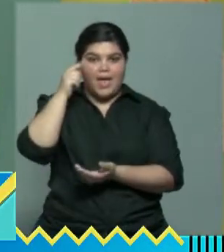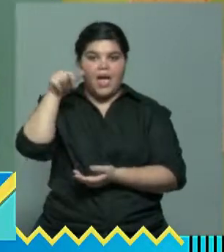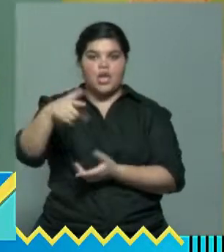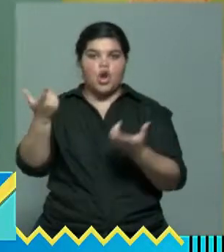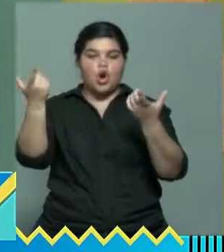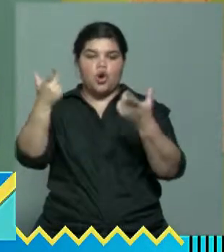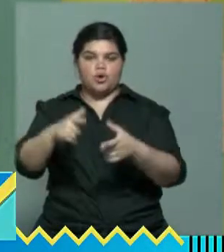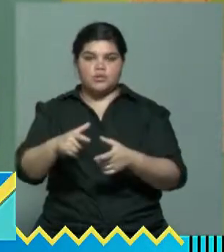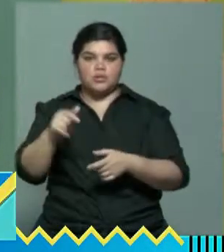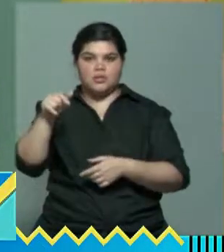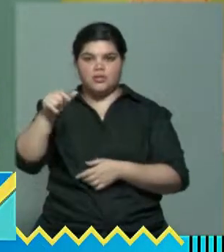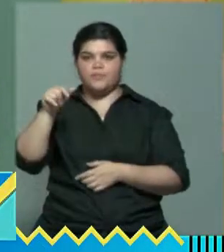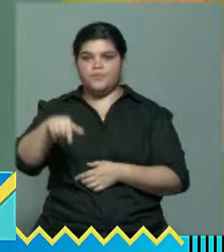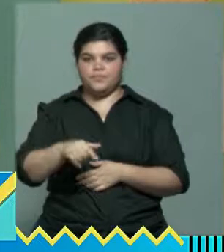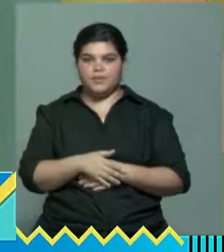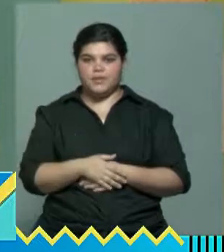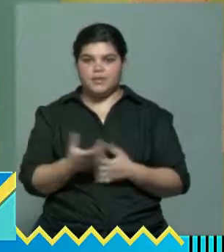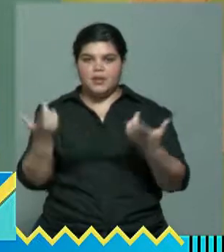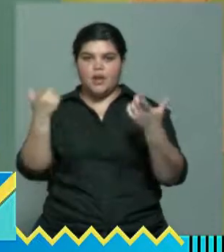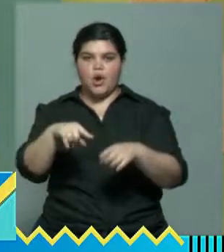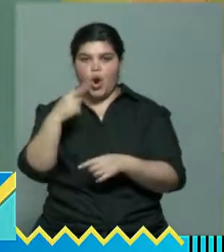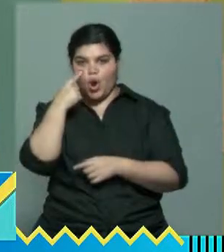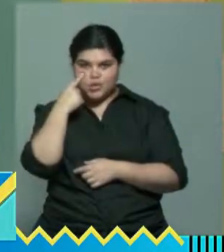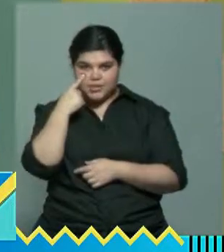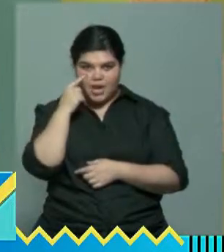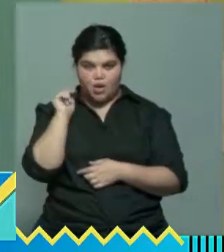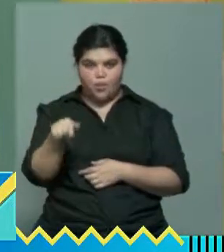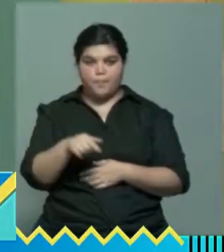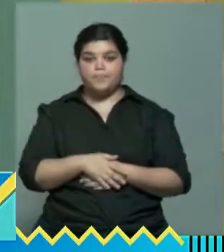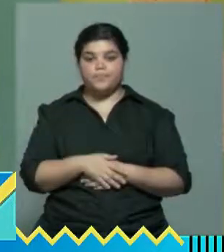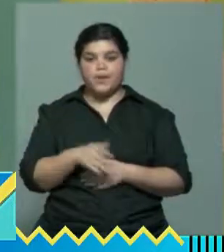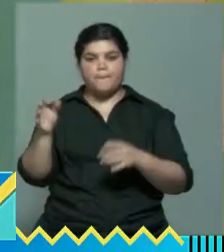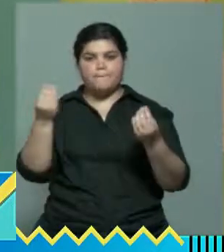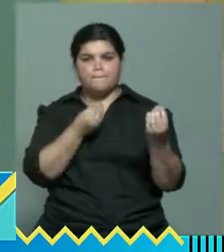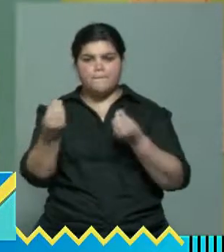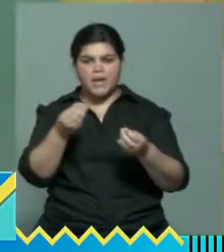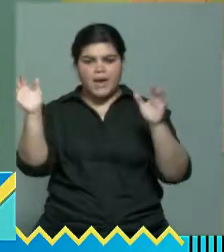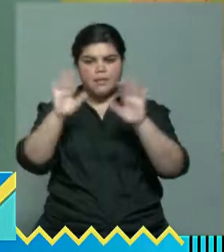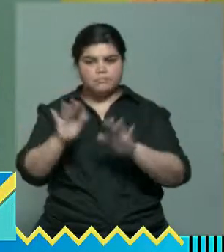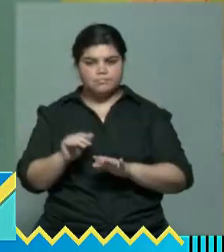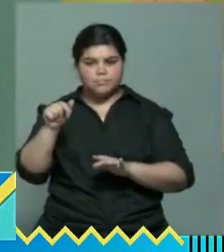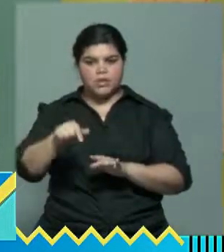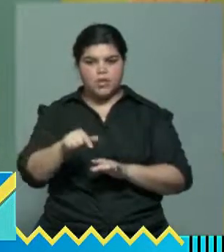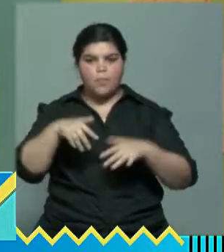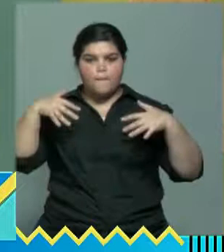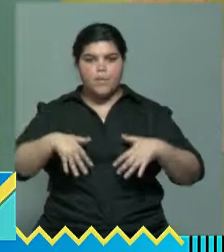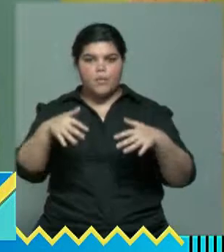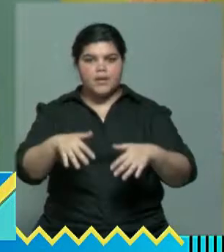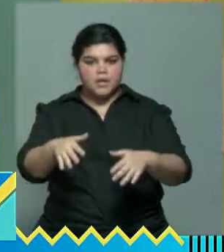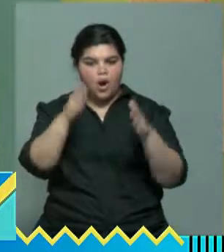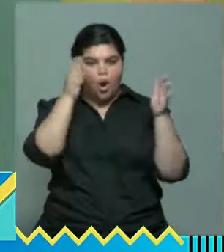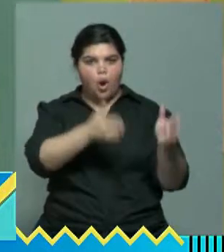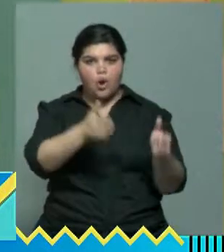Deliberante, justamente a través del Consejo Deliberante, para organizar el tema de las movilizaciones,